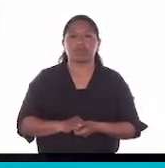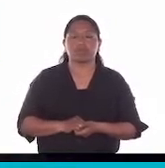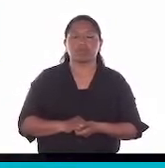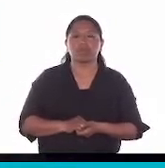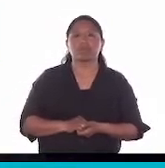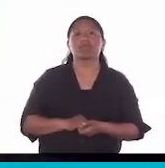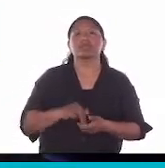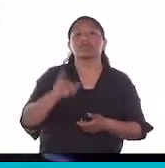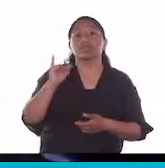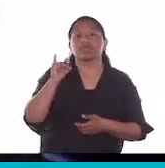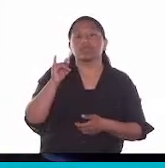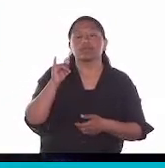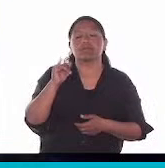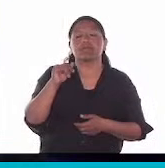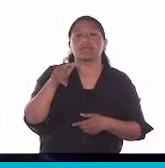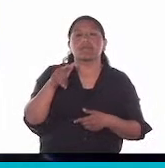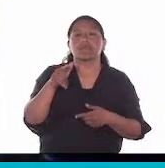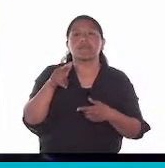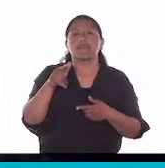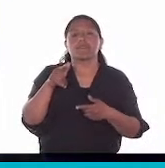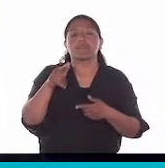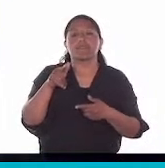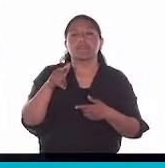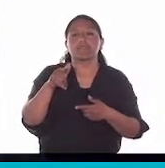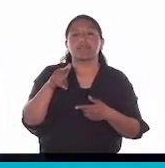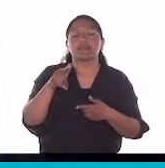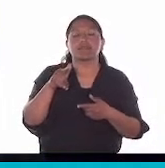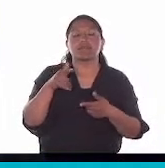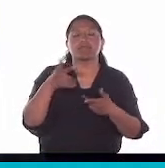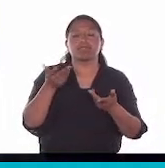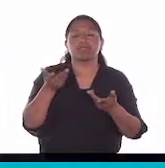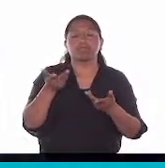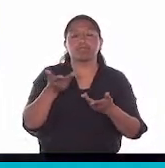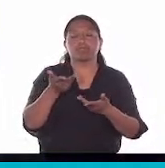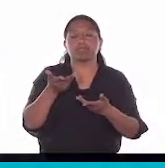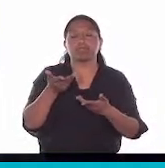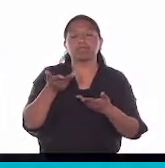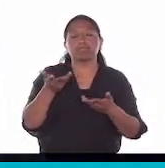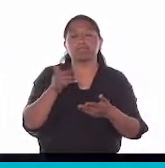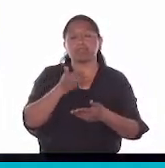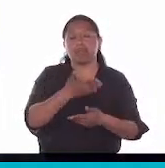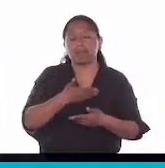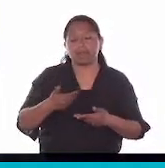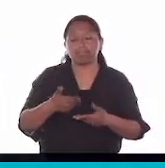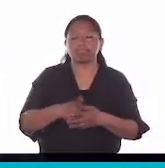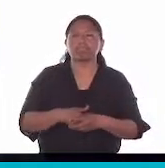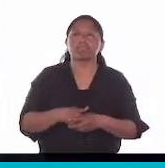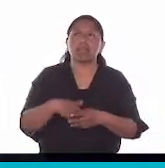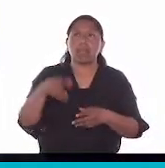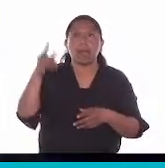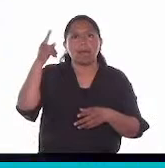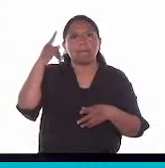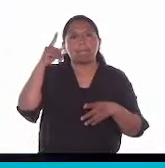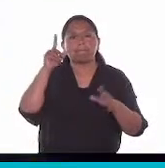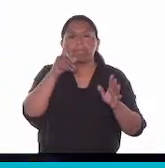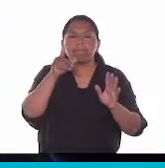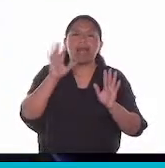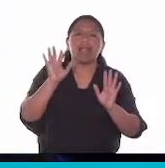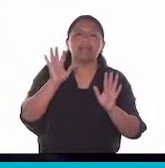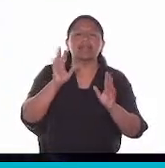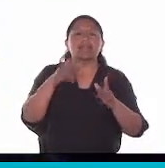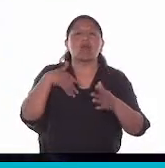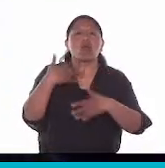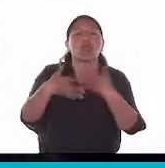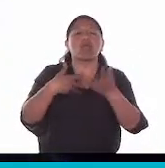Sí señor presidente parece que cuando llegan lo tan esperado juego